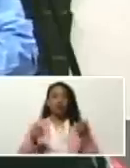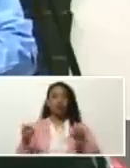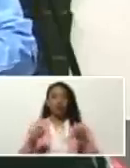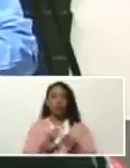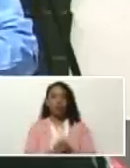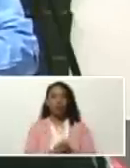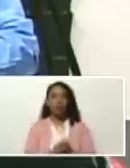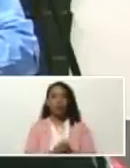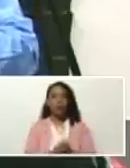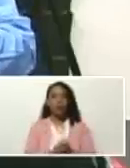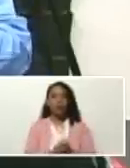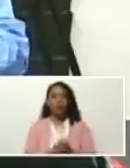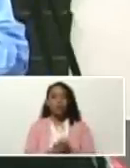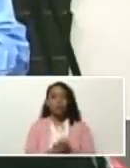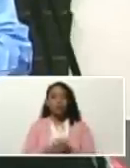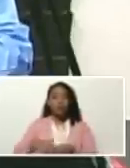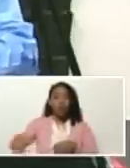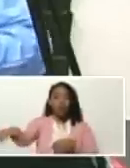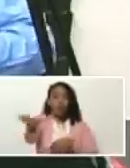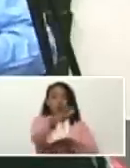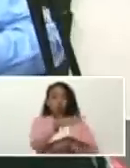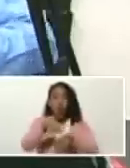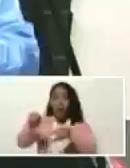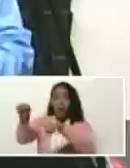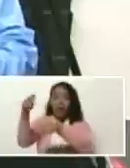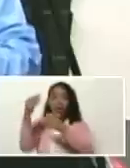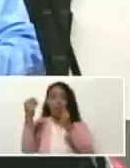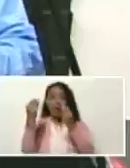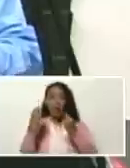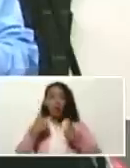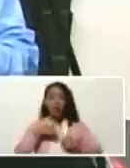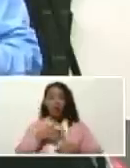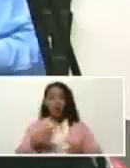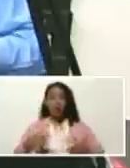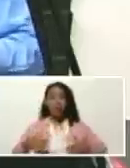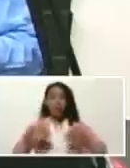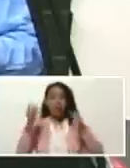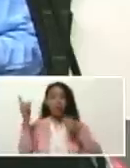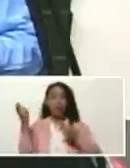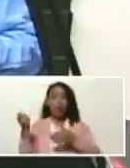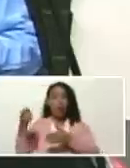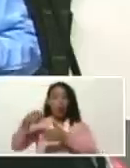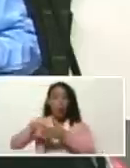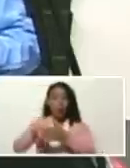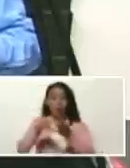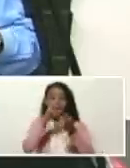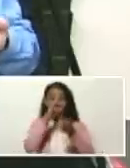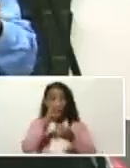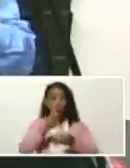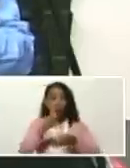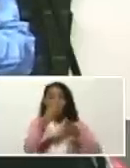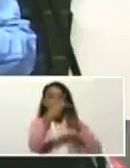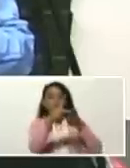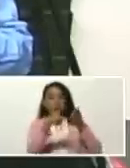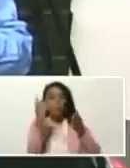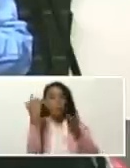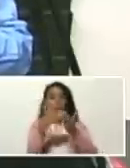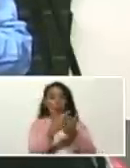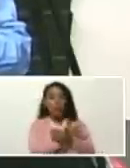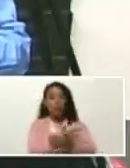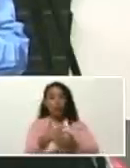y de todo ese dinero que rescatemos de esas cuentas bancarias varios miles de